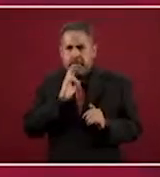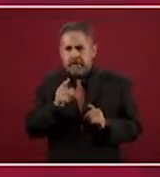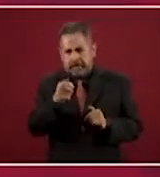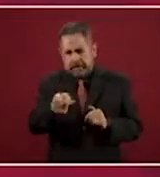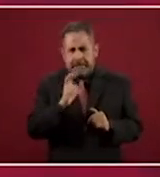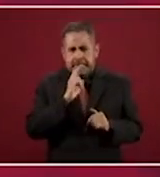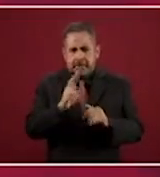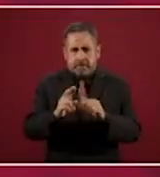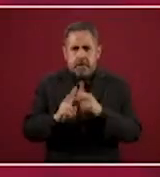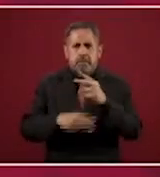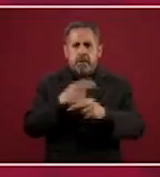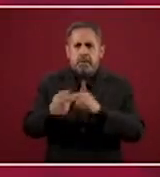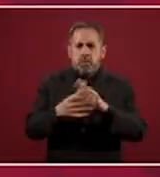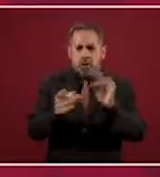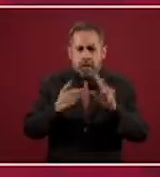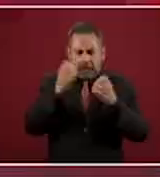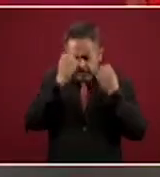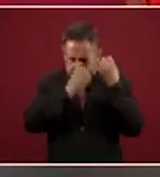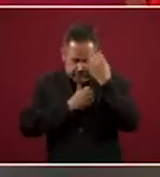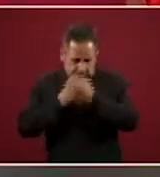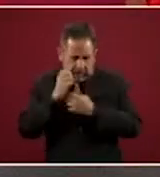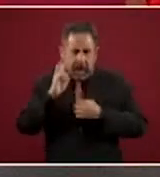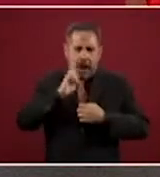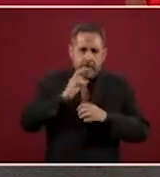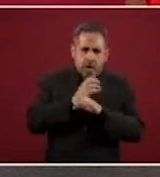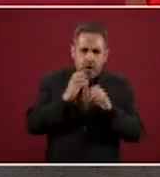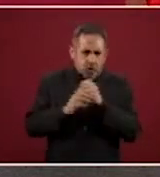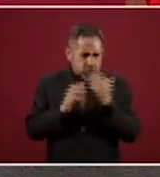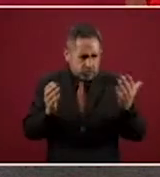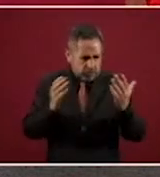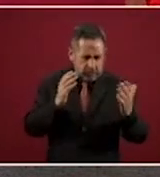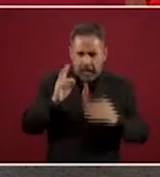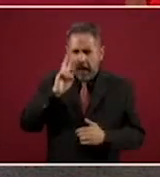así. Vamos a analizar las cosas